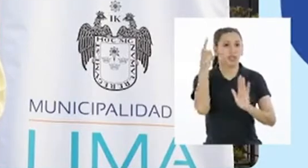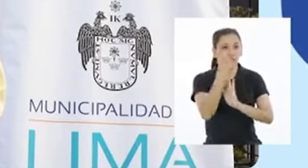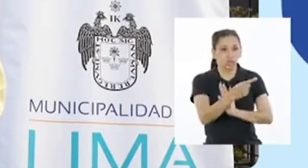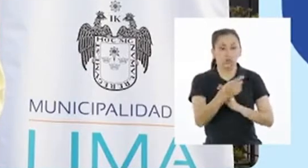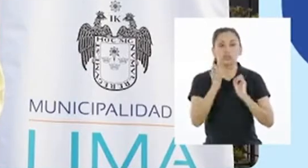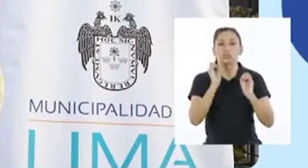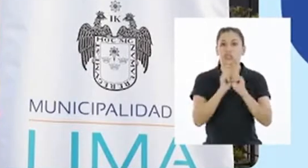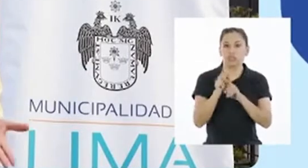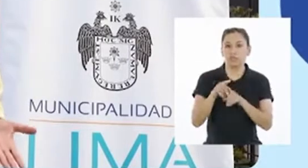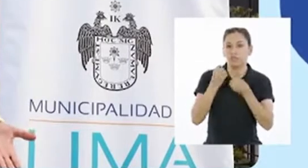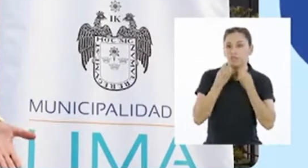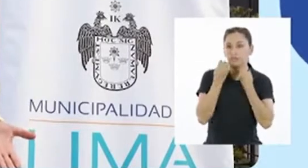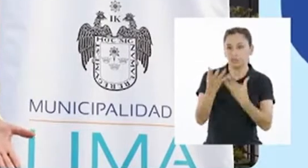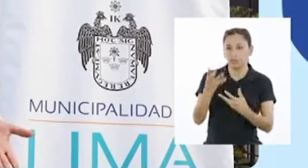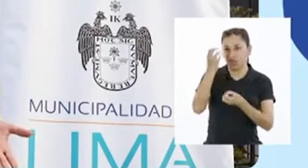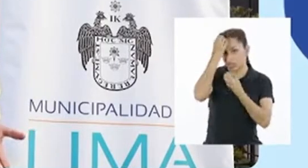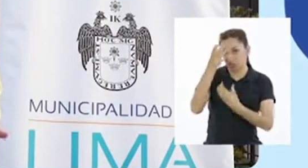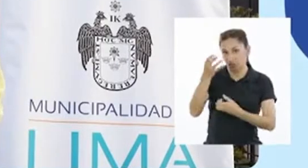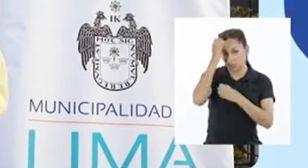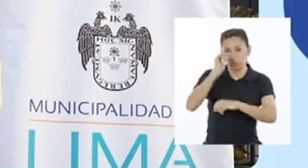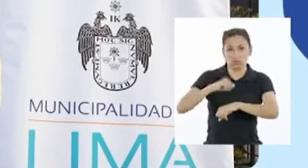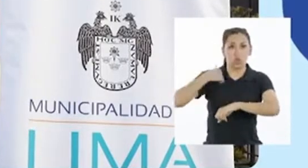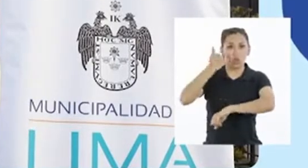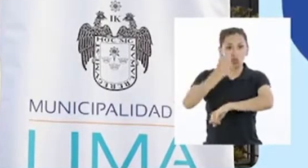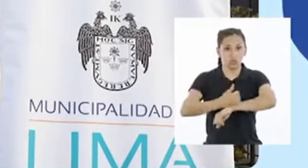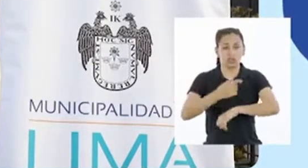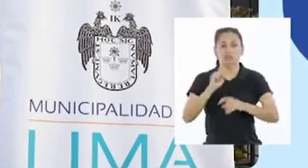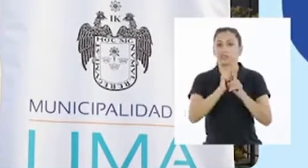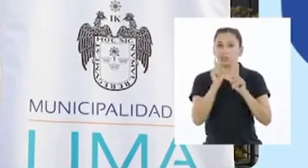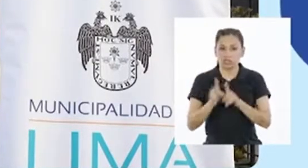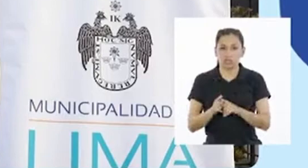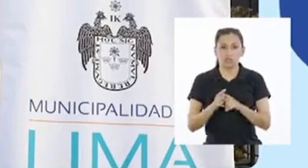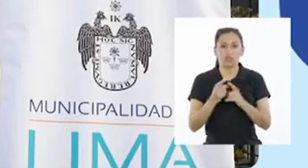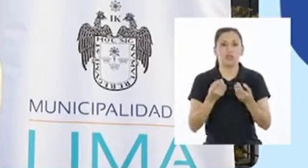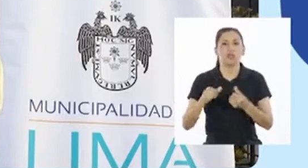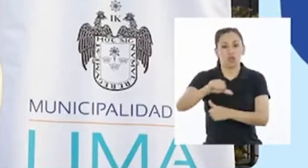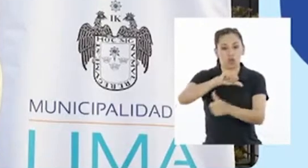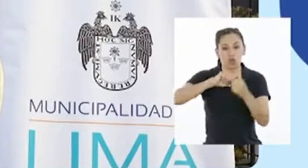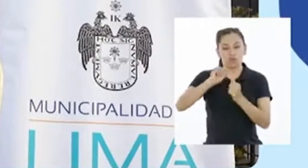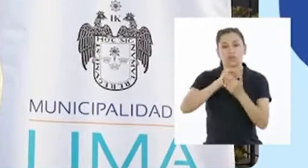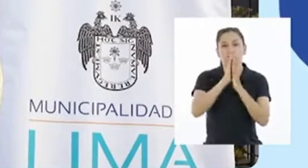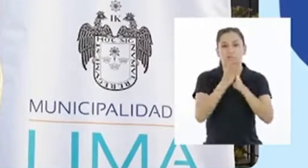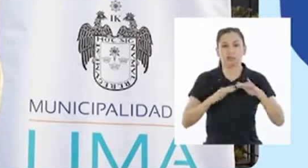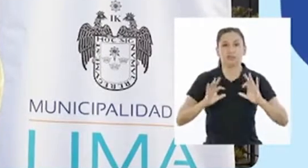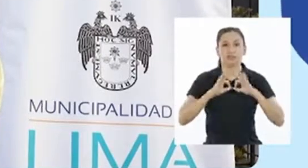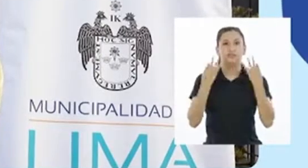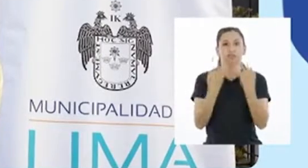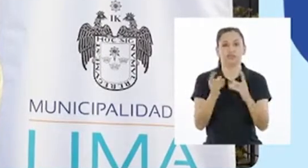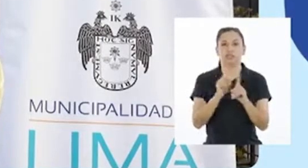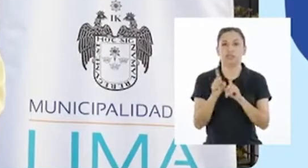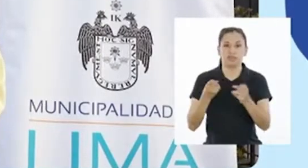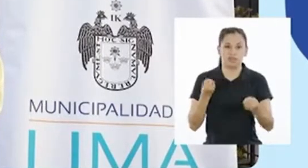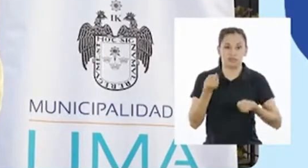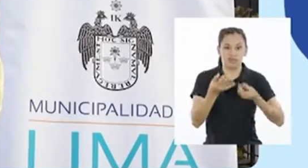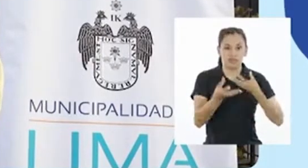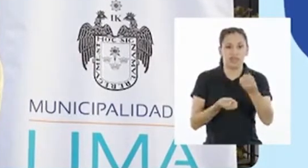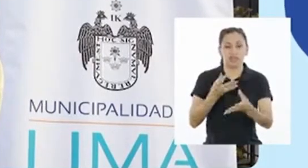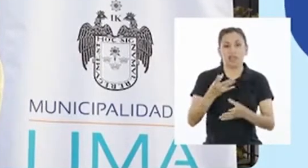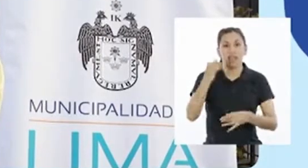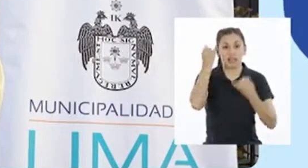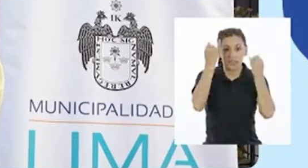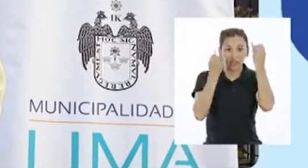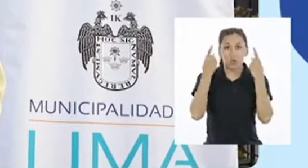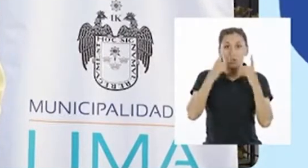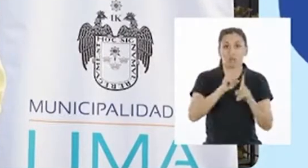los delitos, brindando información a las autoridades, conviviendo de manera armónica con nuestras familias y aportando ideas cuando